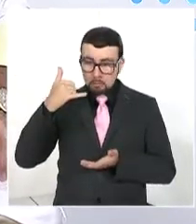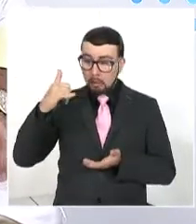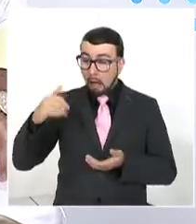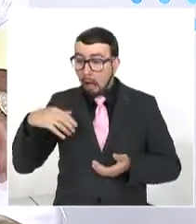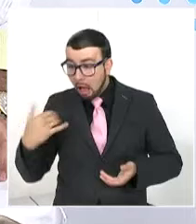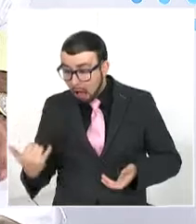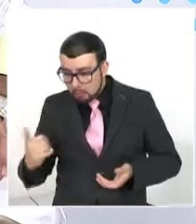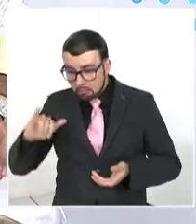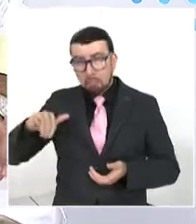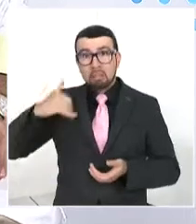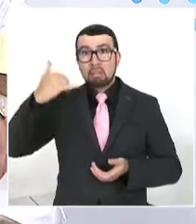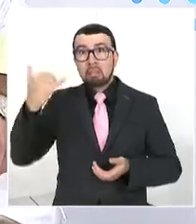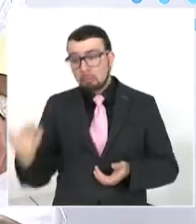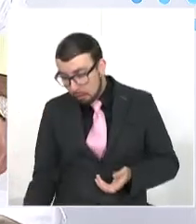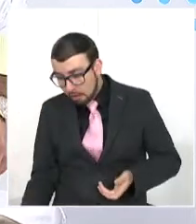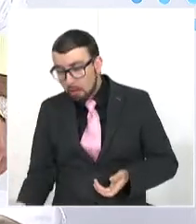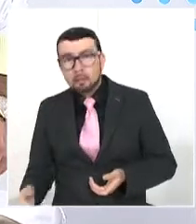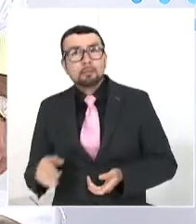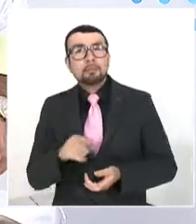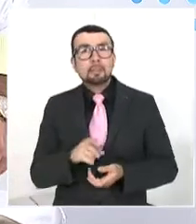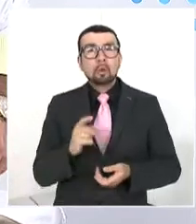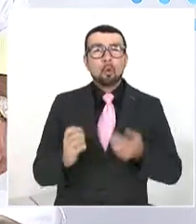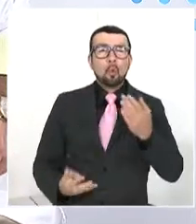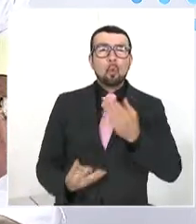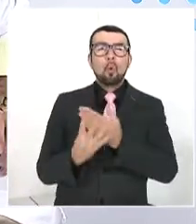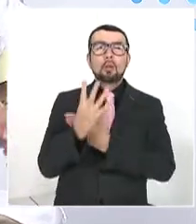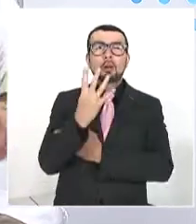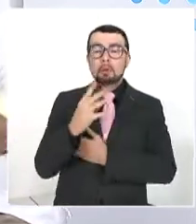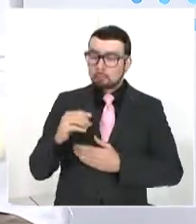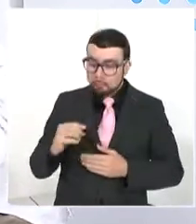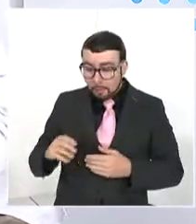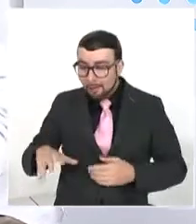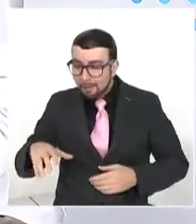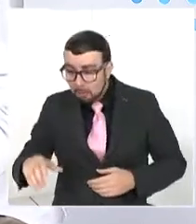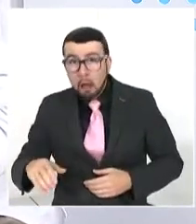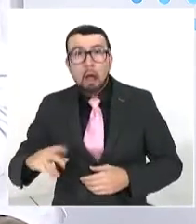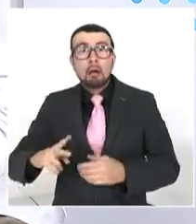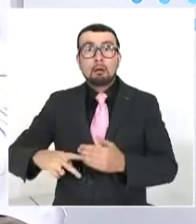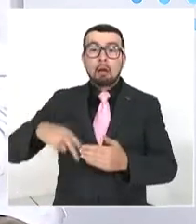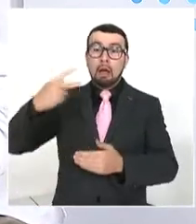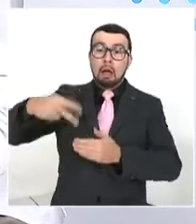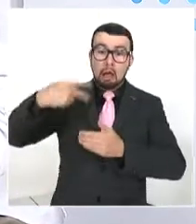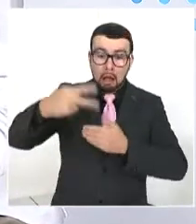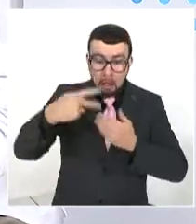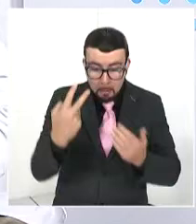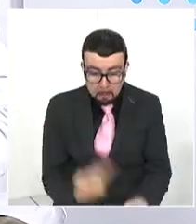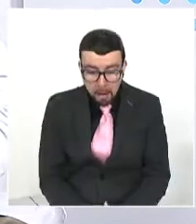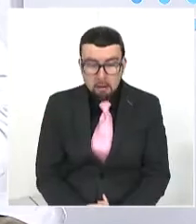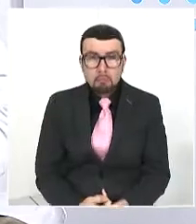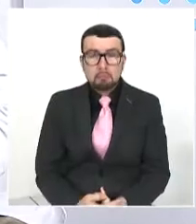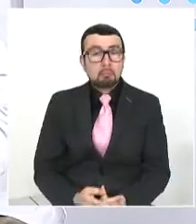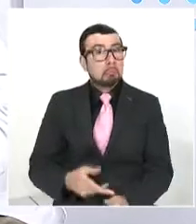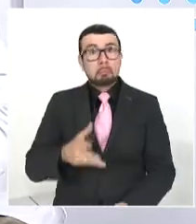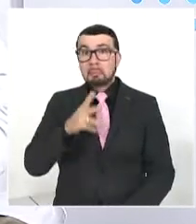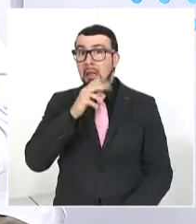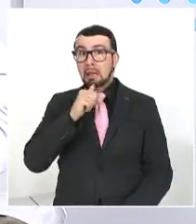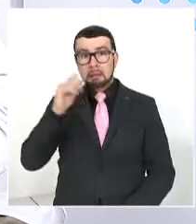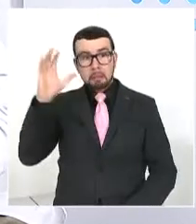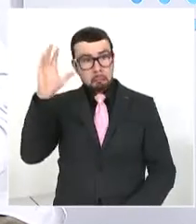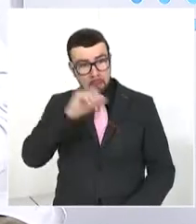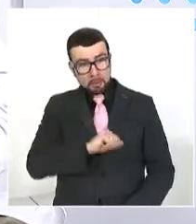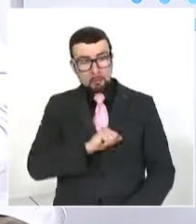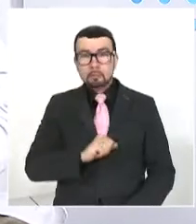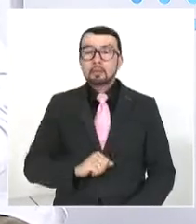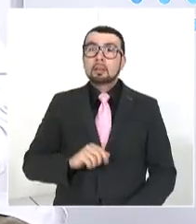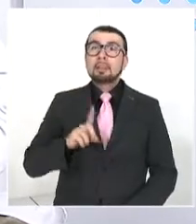por cogerlo, a las 4 de la mañana en un turno, cayó del segundo piso. Nadie se dio cuenta. A las 6 de la